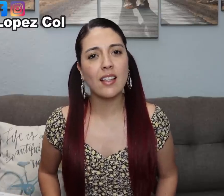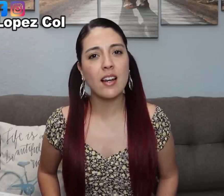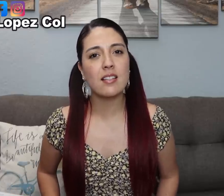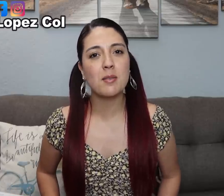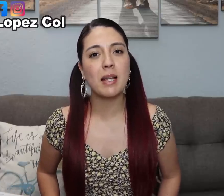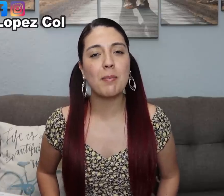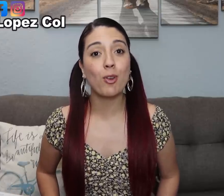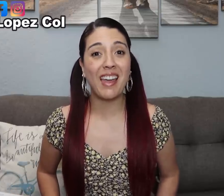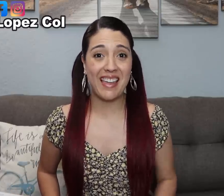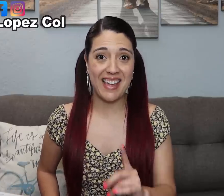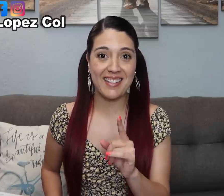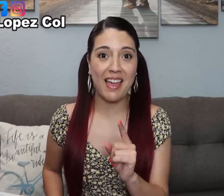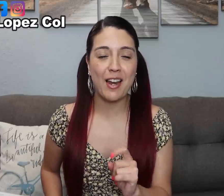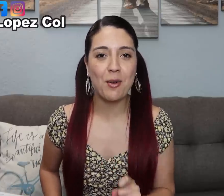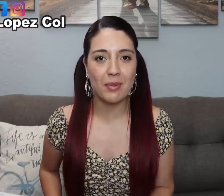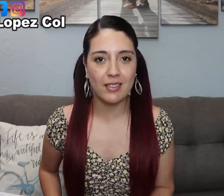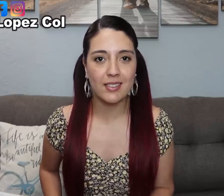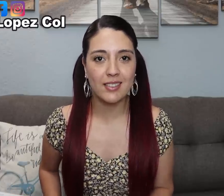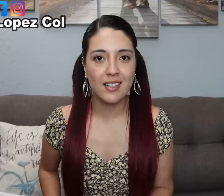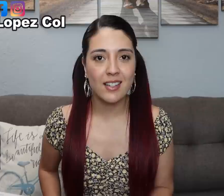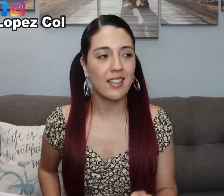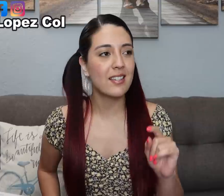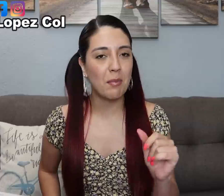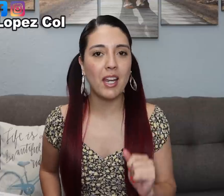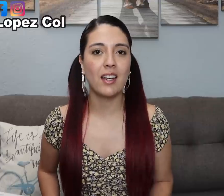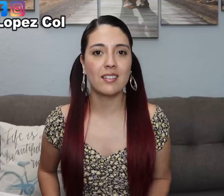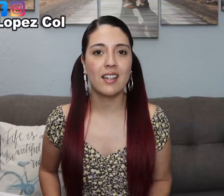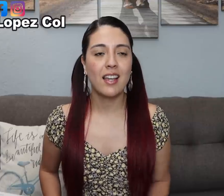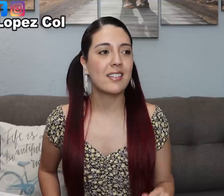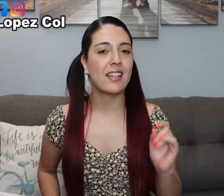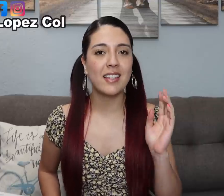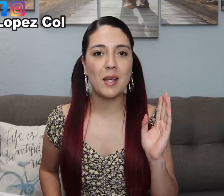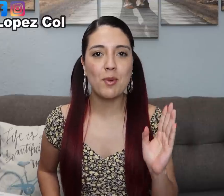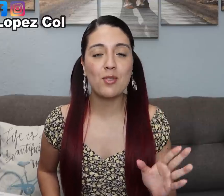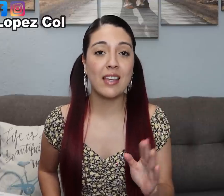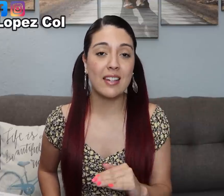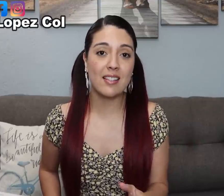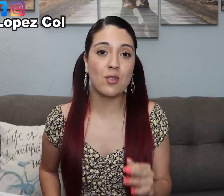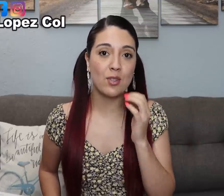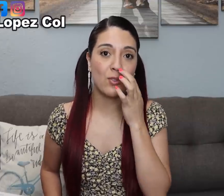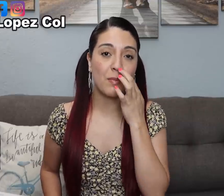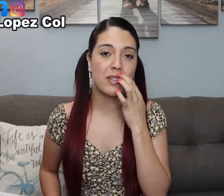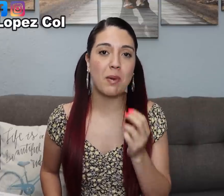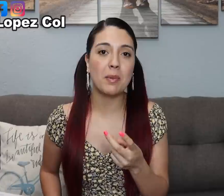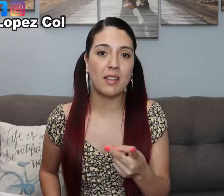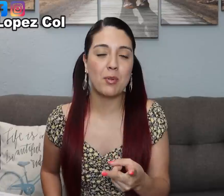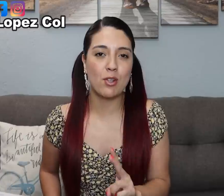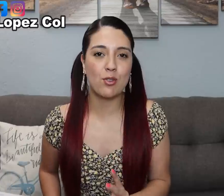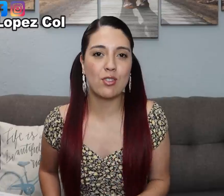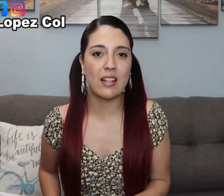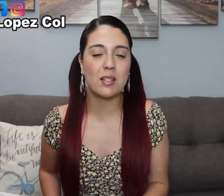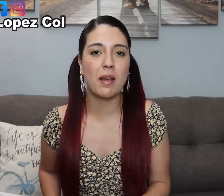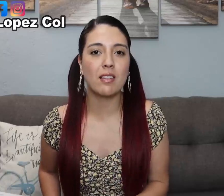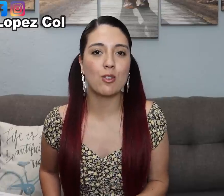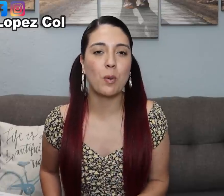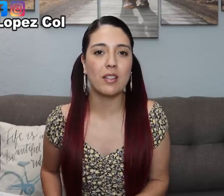una cátedra y les explica por qué, y hasta da nombres. Y dice: miren, es que aquí tenemos, aquí en Estados Unidos hay principalmente pues los